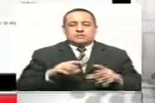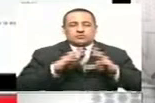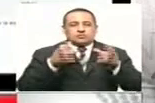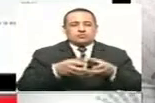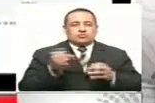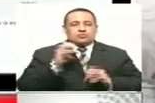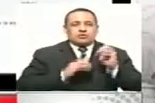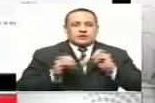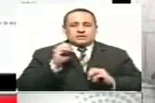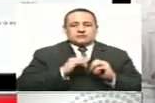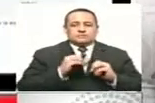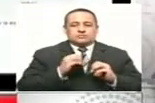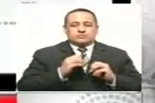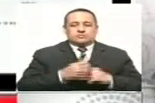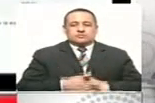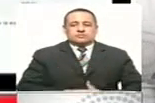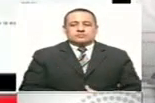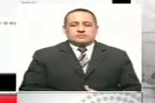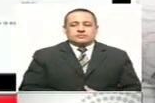organismo